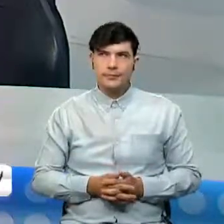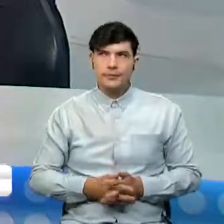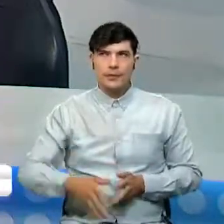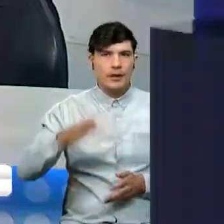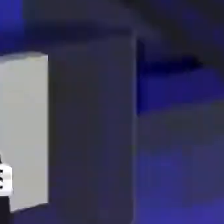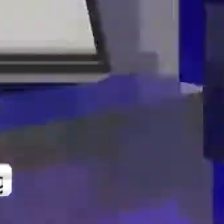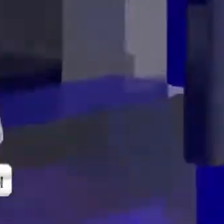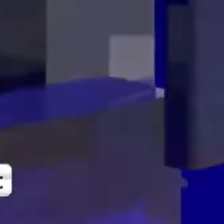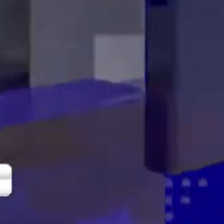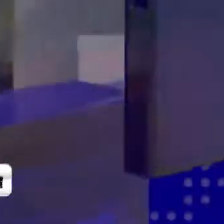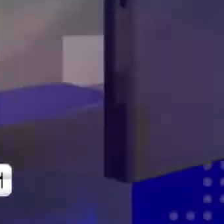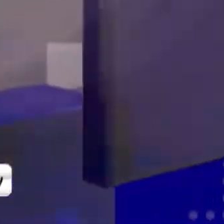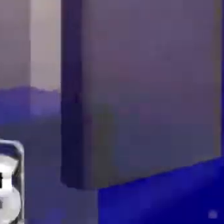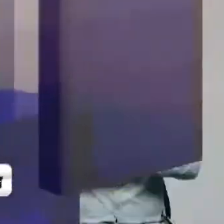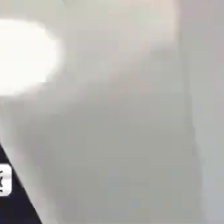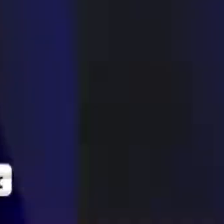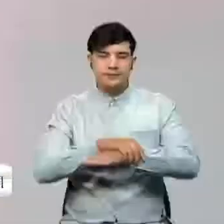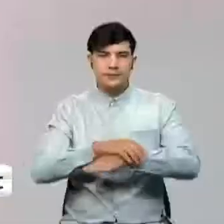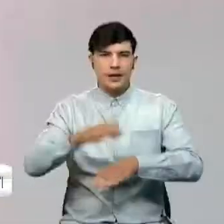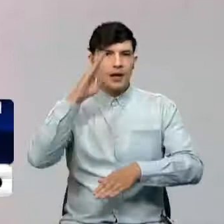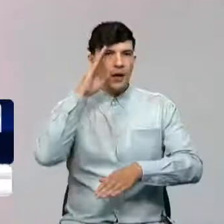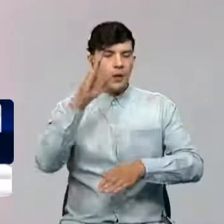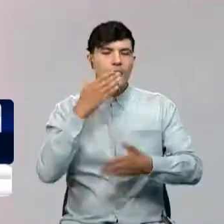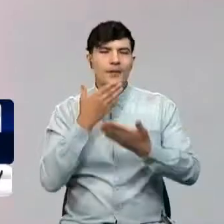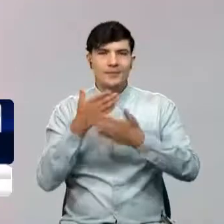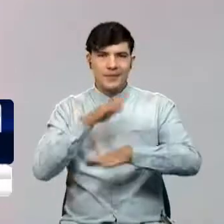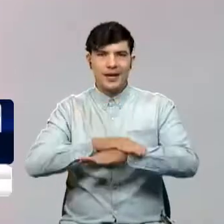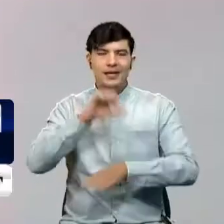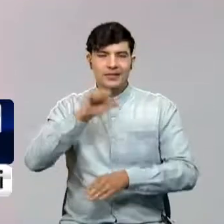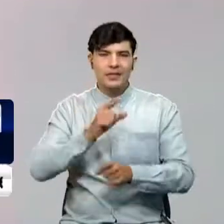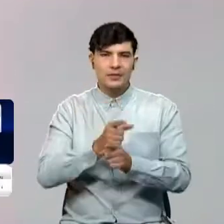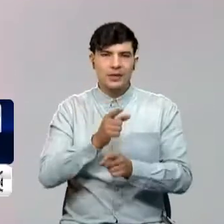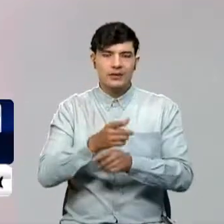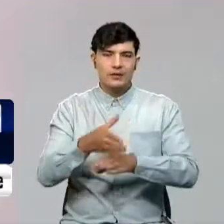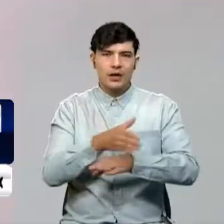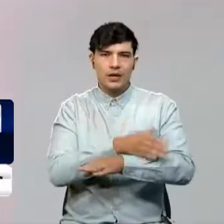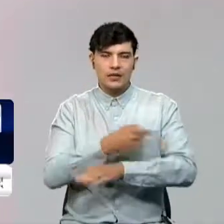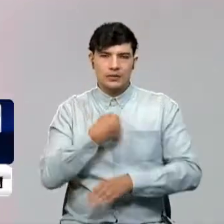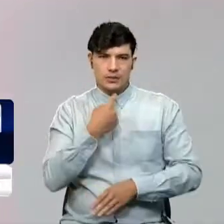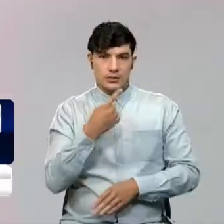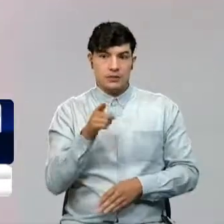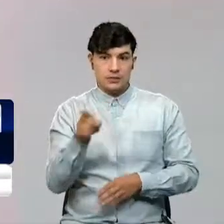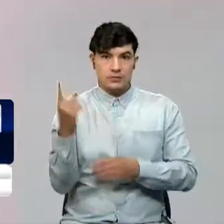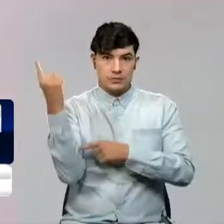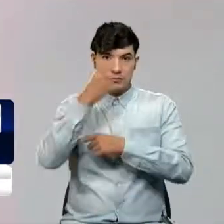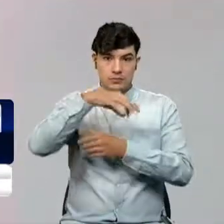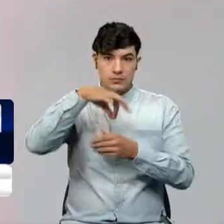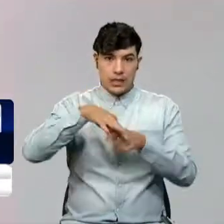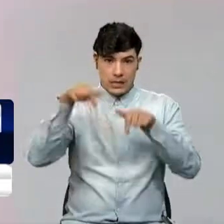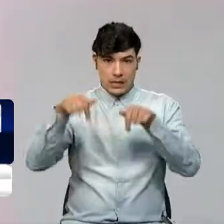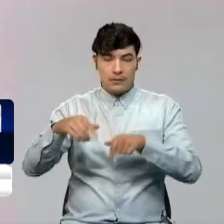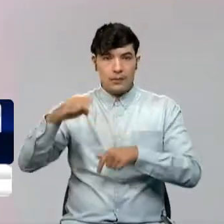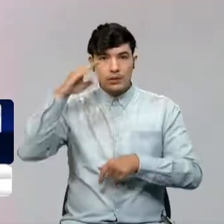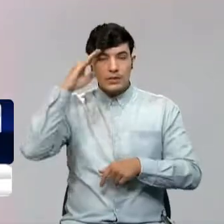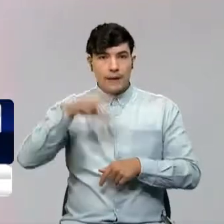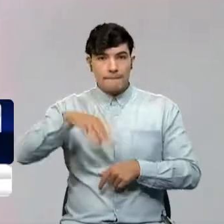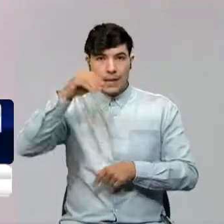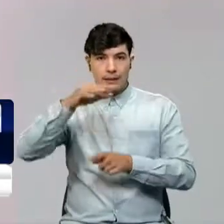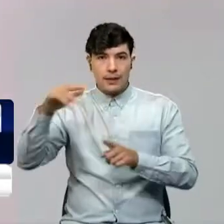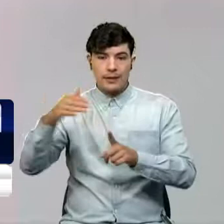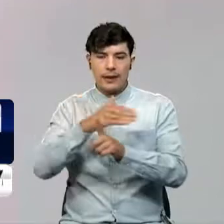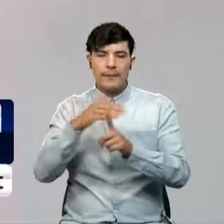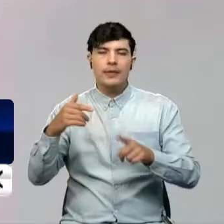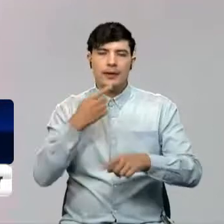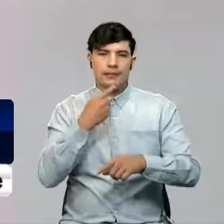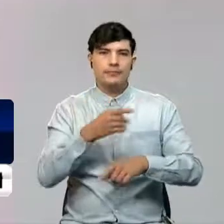Hola, muy buenas tardes, y les cuento que luego de realizarse los comicios electorales en el puerto petrolero, la policía del Magdalena Medio anunció